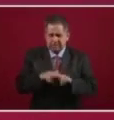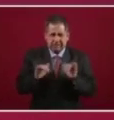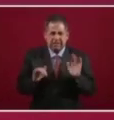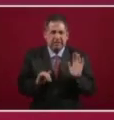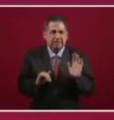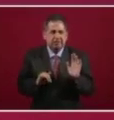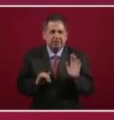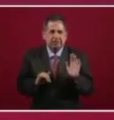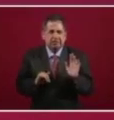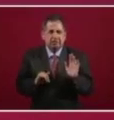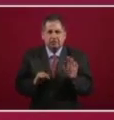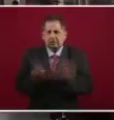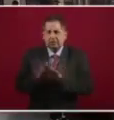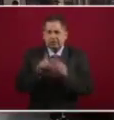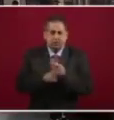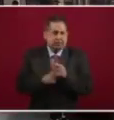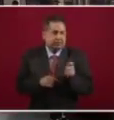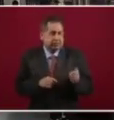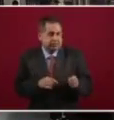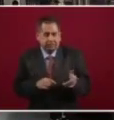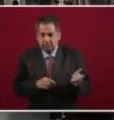indique que